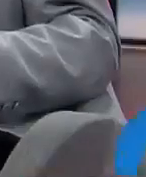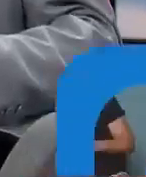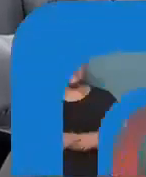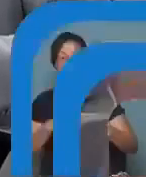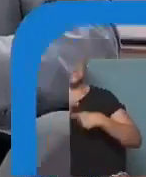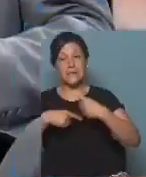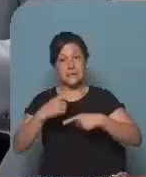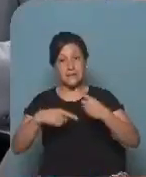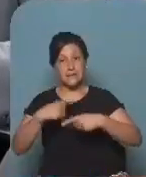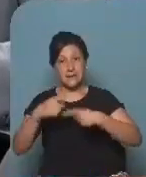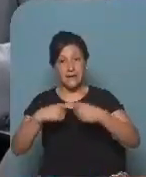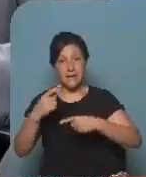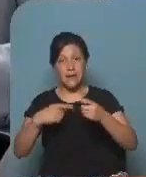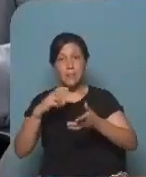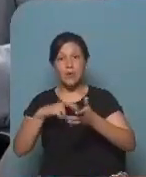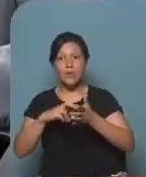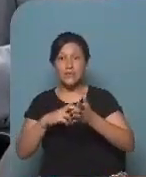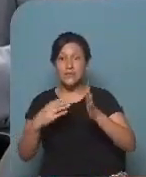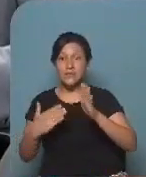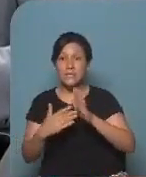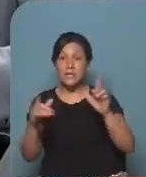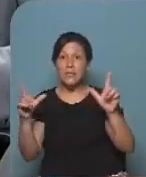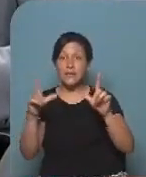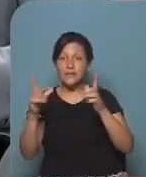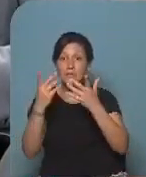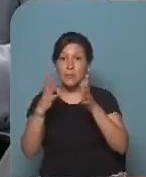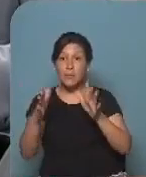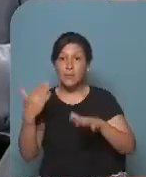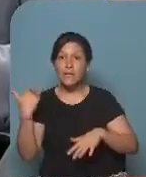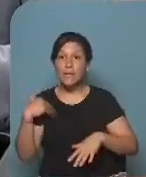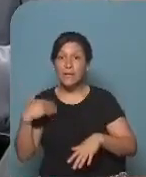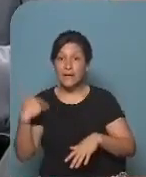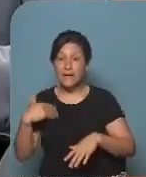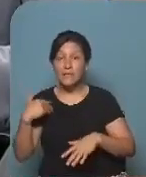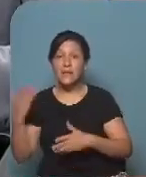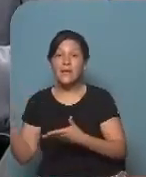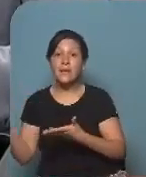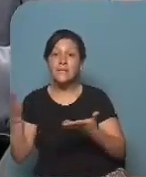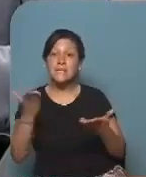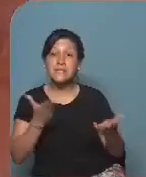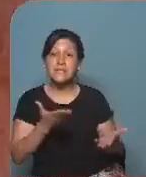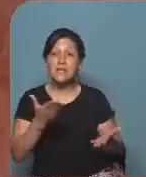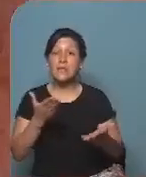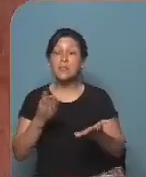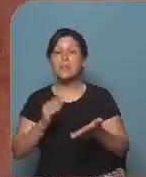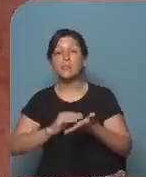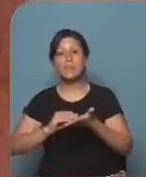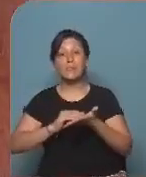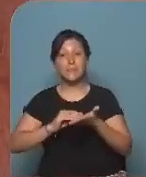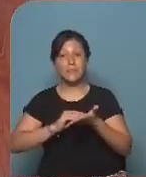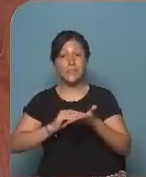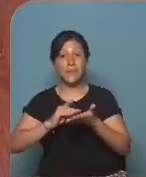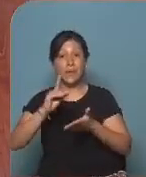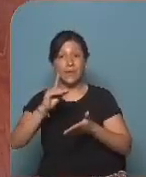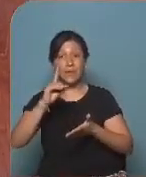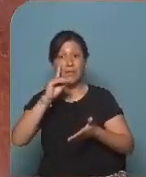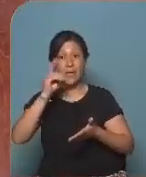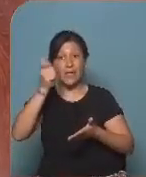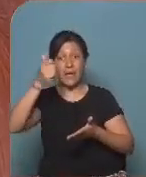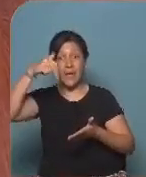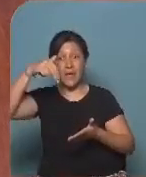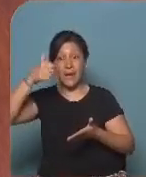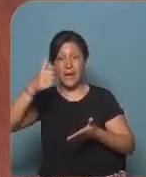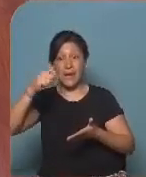Seguimos para todo el país en el noticiero central de la televisión pública argentina. Recibimos ahora a la doctora Diana Cohen Agrest, que es